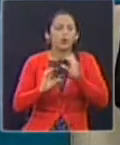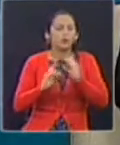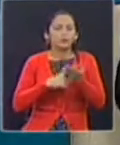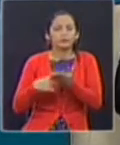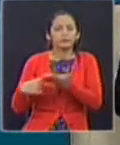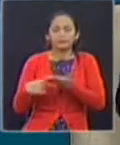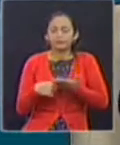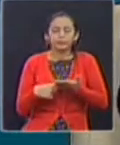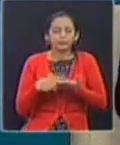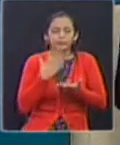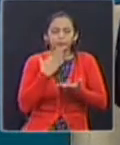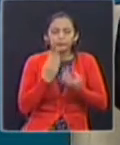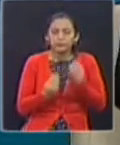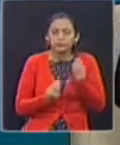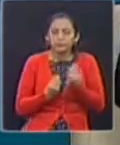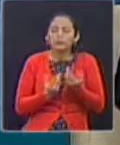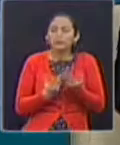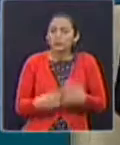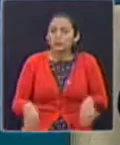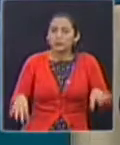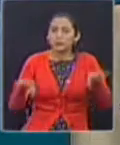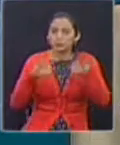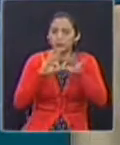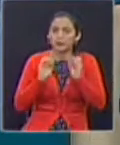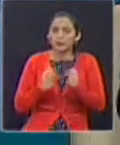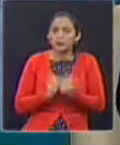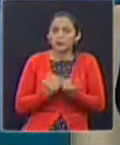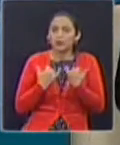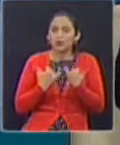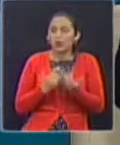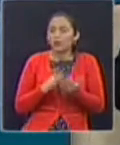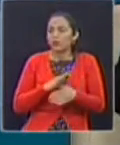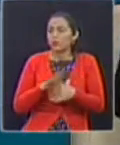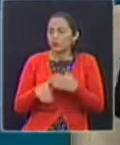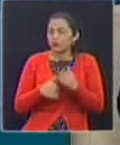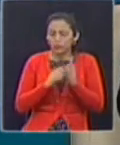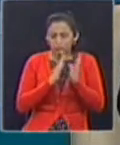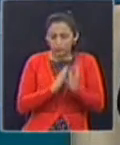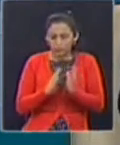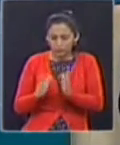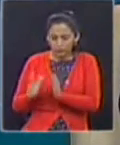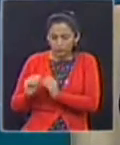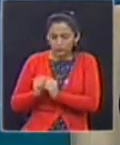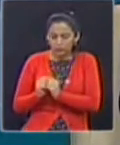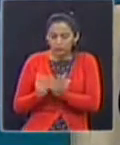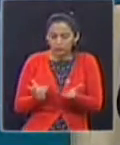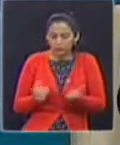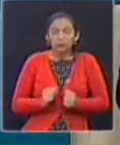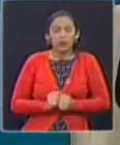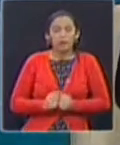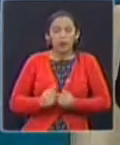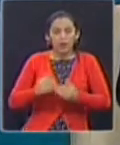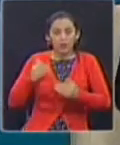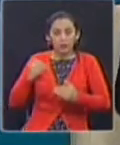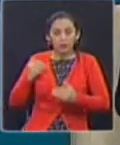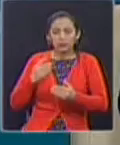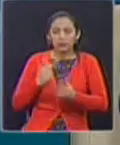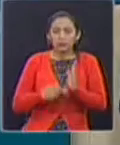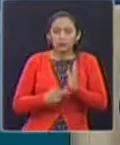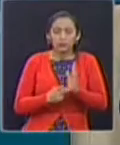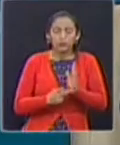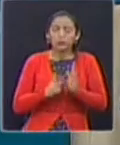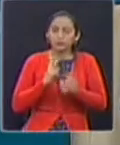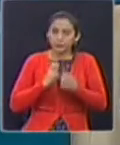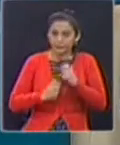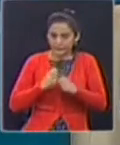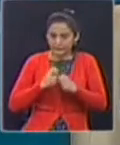espacio autónomo, y a eso es a lo que está configurándose todo lo que nosotros hacemos. Anteriormente sí hubo